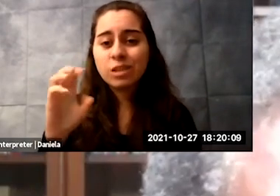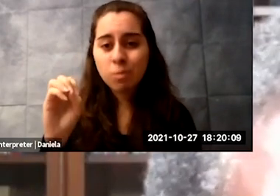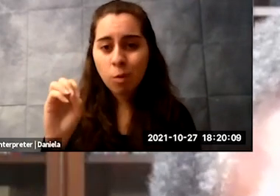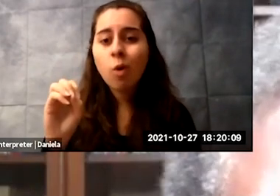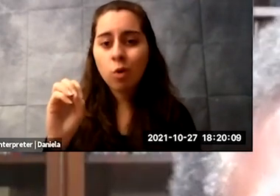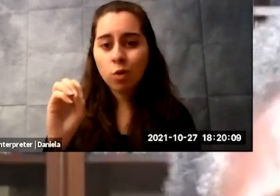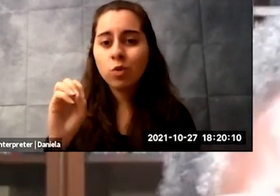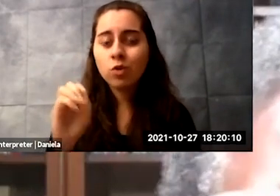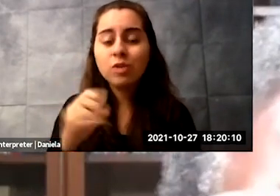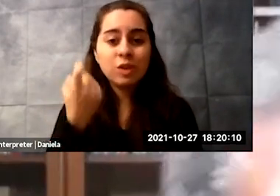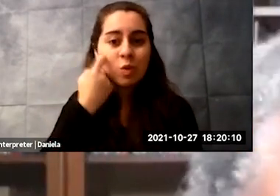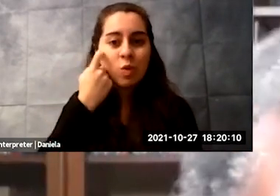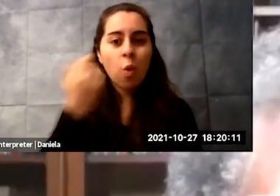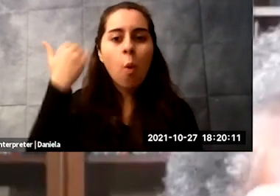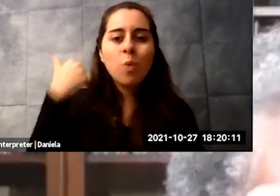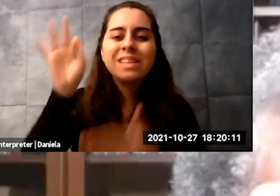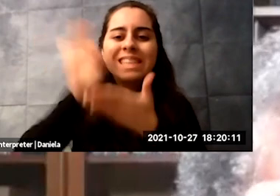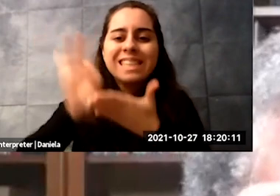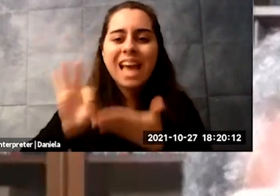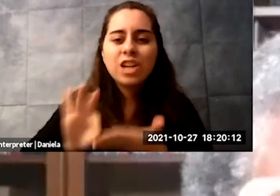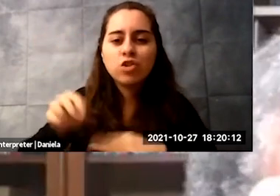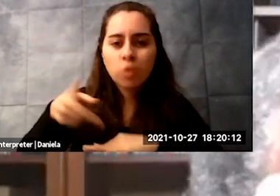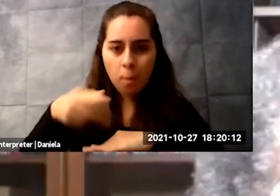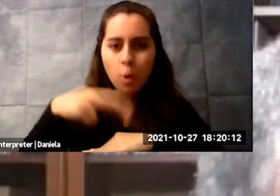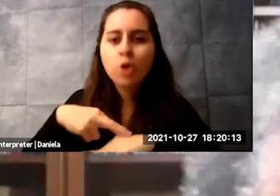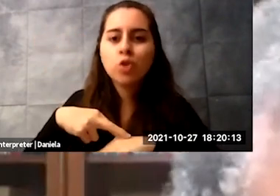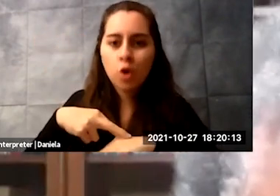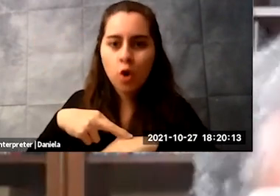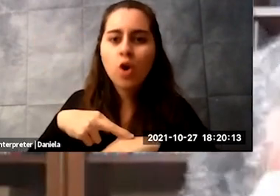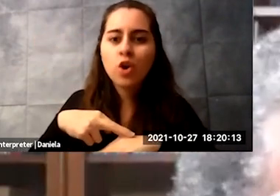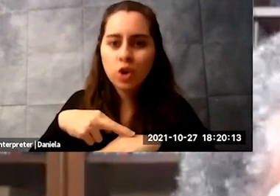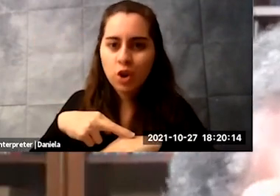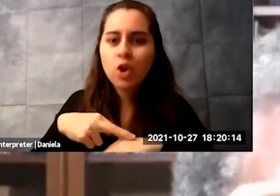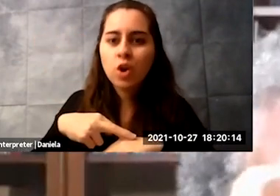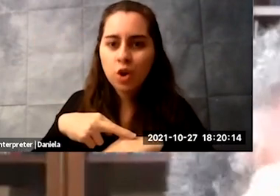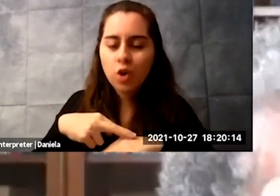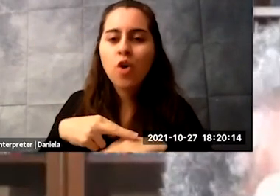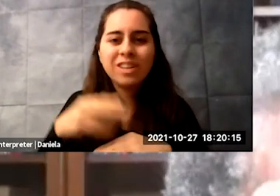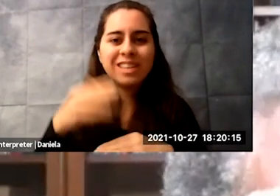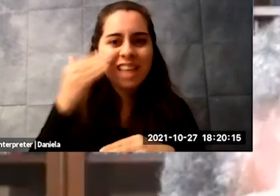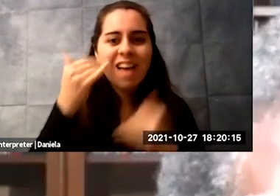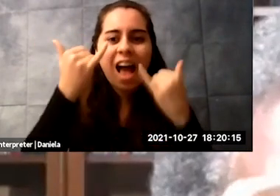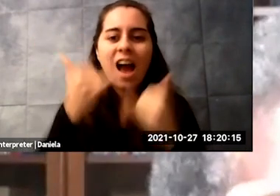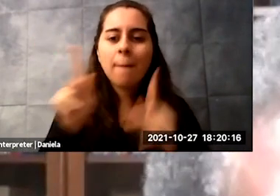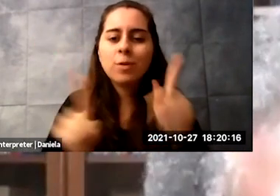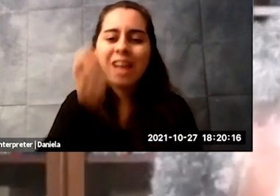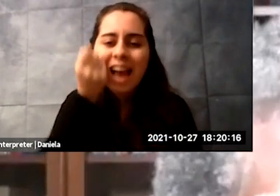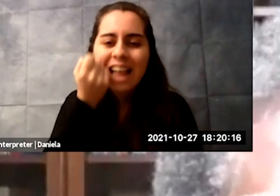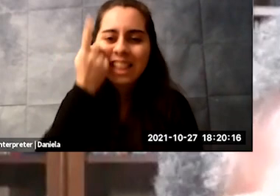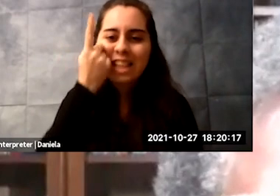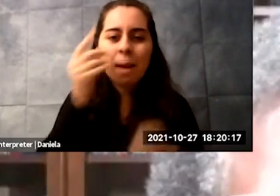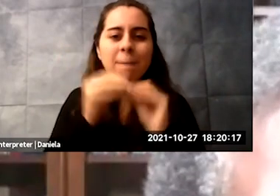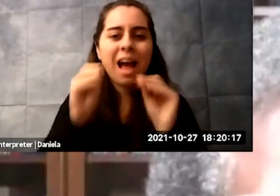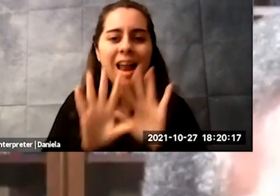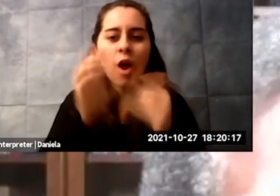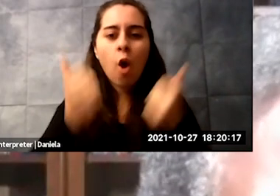el último censo de Puerto Rico. Yo creo que eso podría ser otro tema, ¿verdad? Otro programa, otra conversación. Pero sin duda, yo tengo que